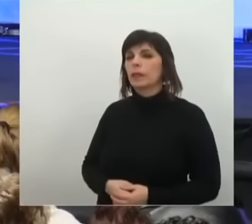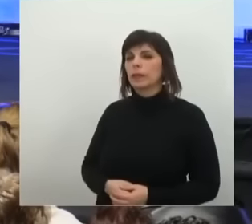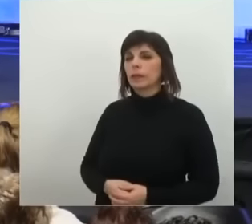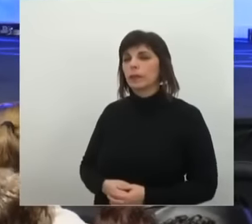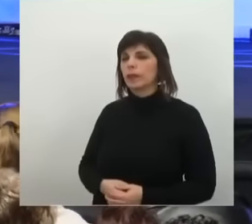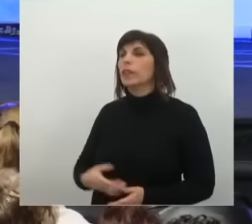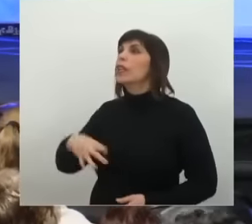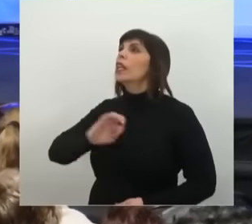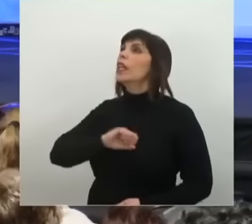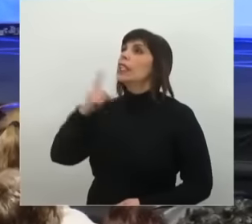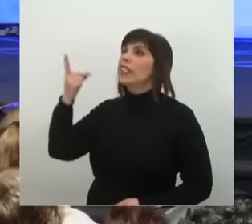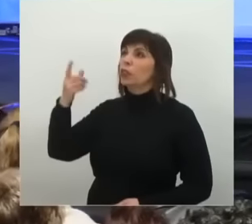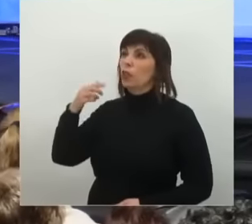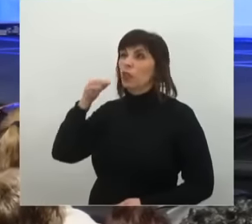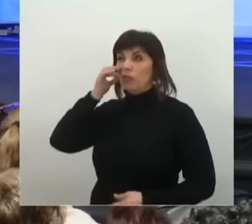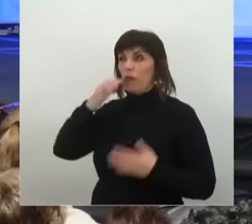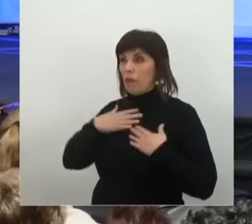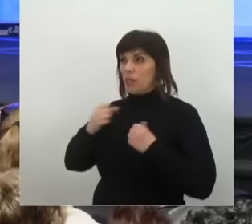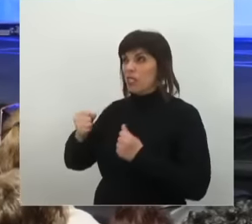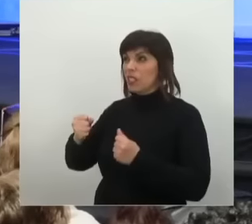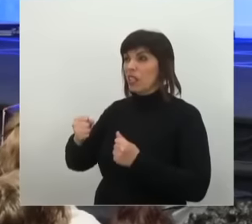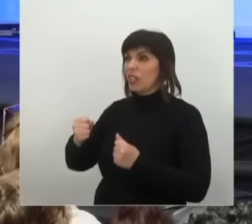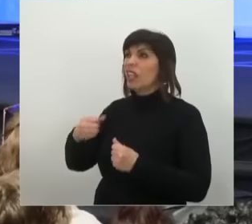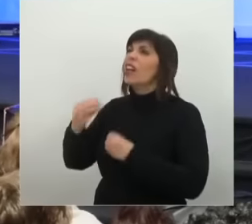para que el Señor me sane